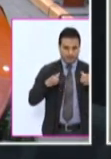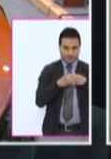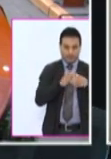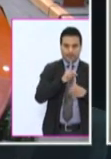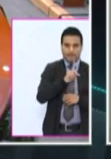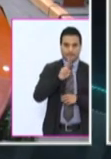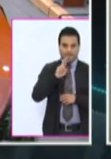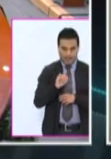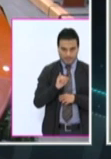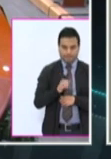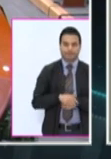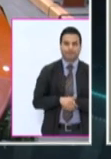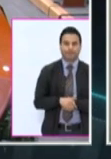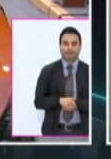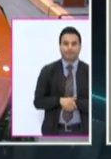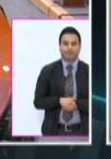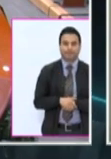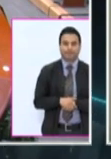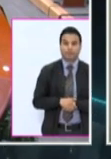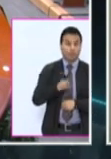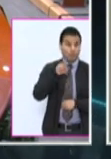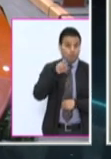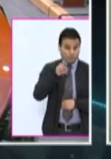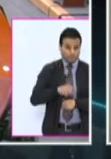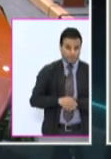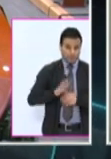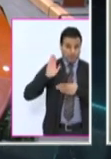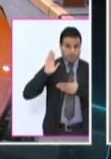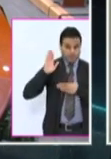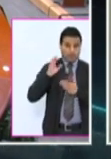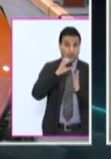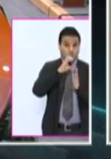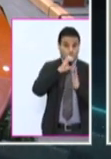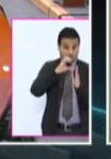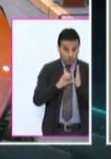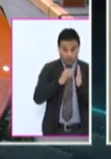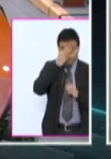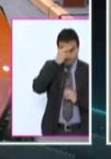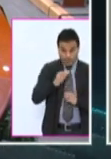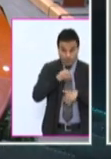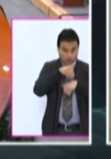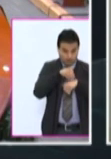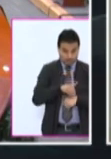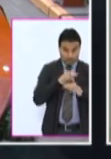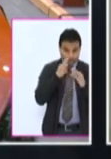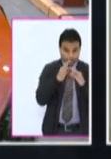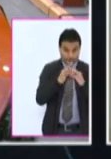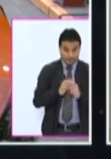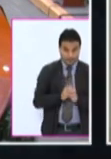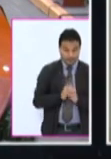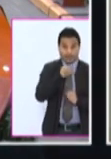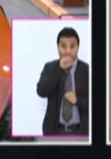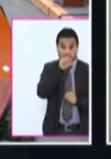cara a cara con visitas domiciliarias. No fueron encuestas telefónicas, uh-huh. Fueron encuestas realizadas sobre una